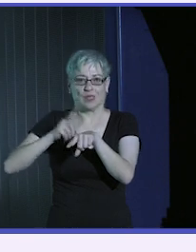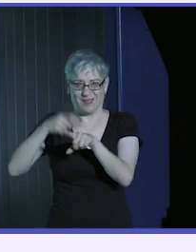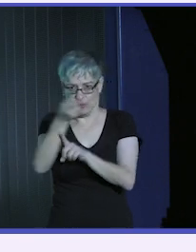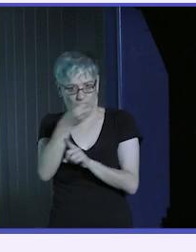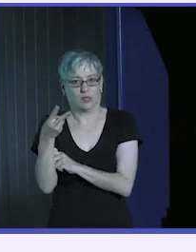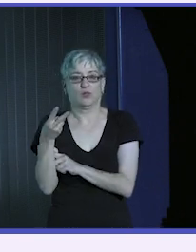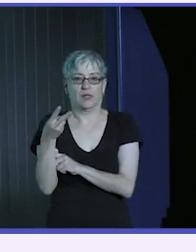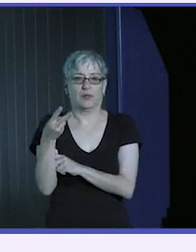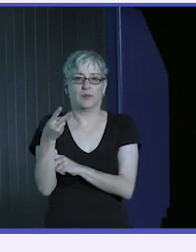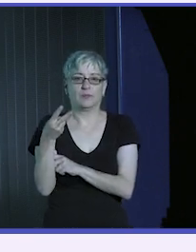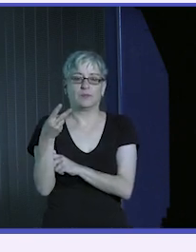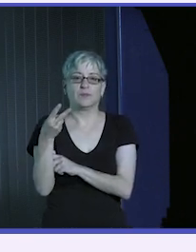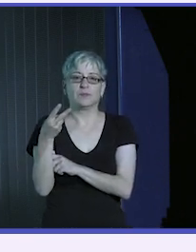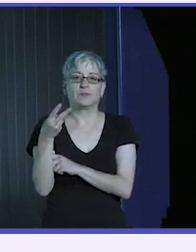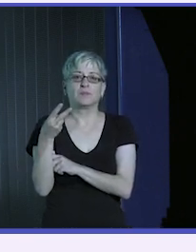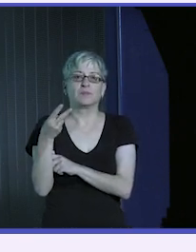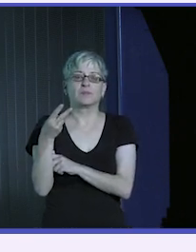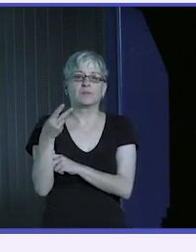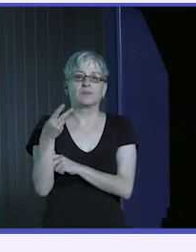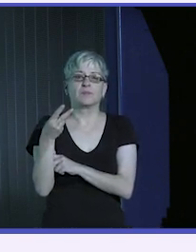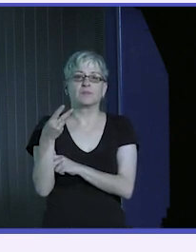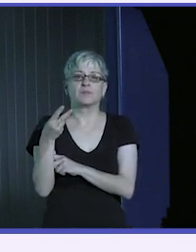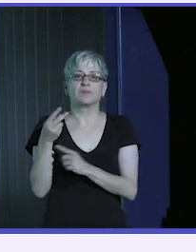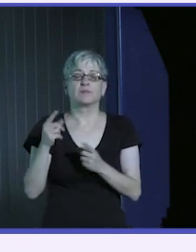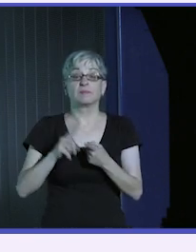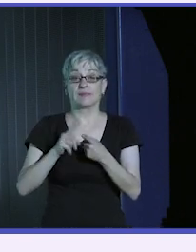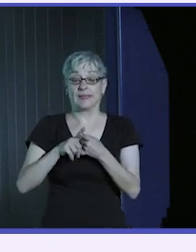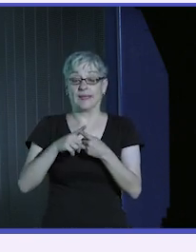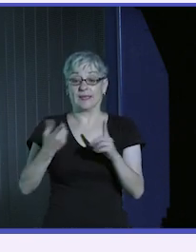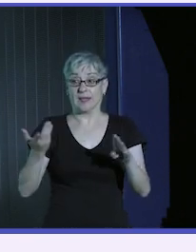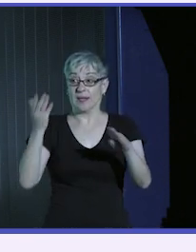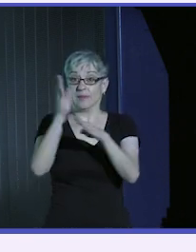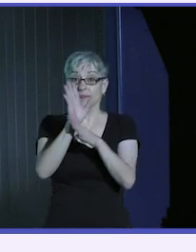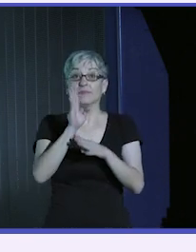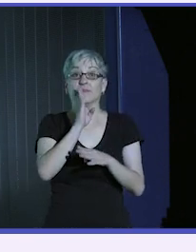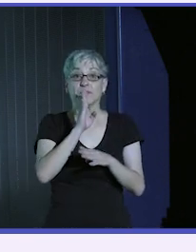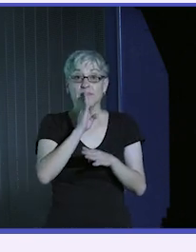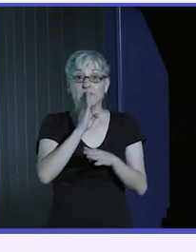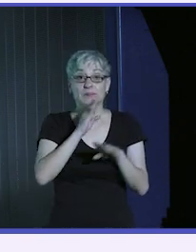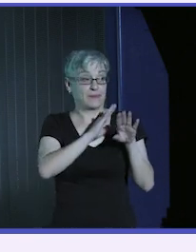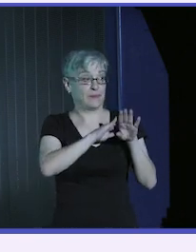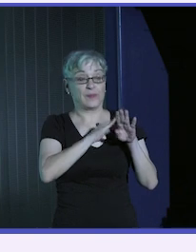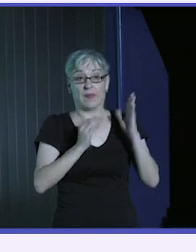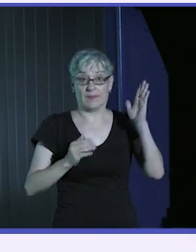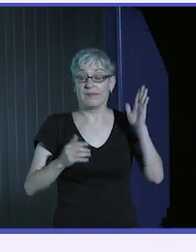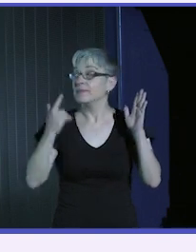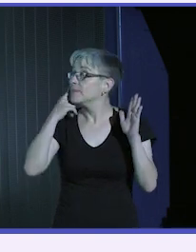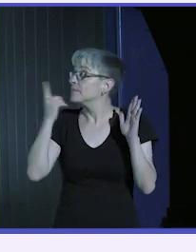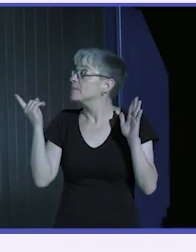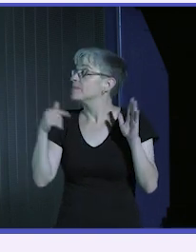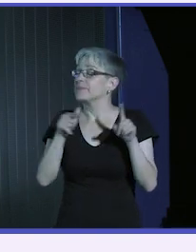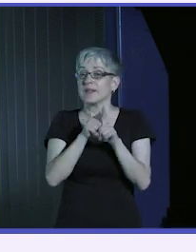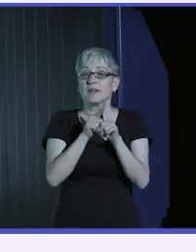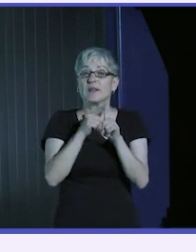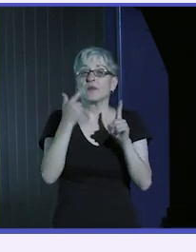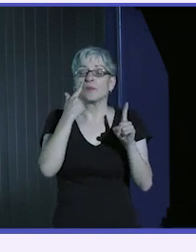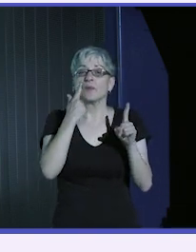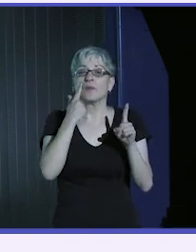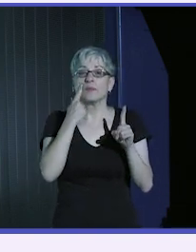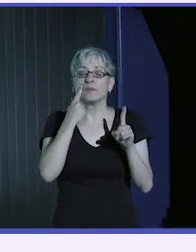resultado. Entonces, en esta representación que veis aquí a la derecha, se llama esfera de Bloch, y